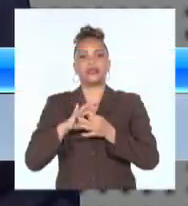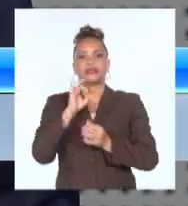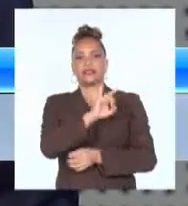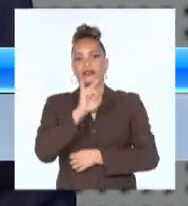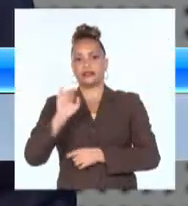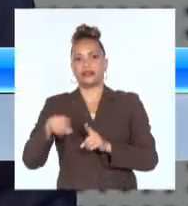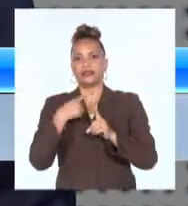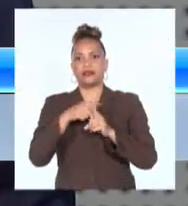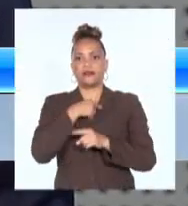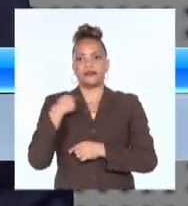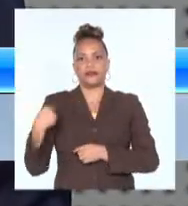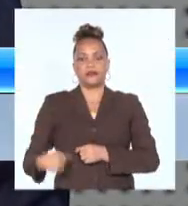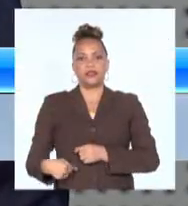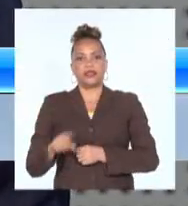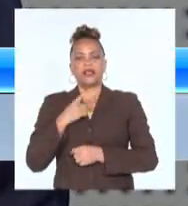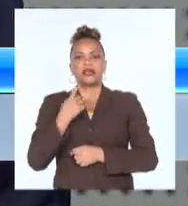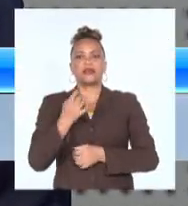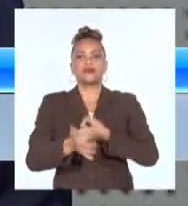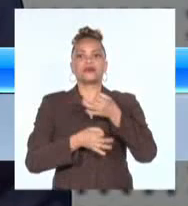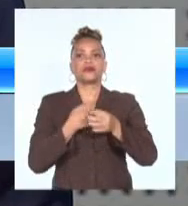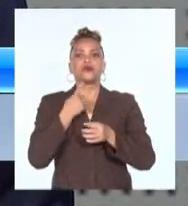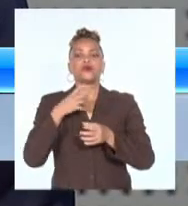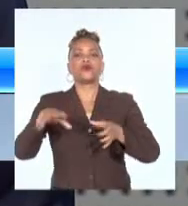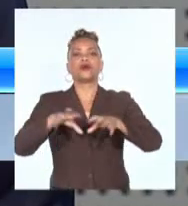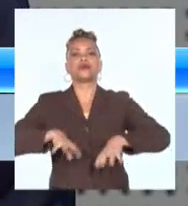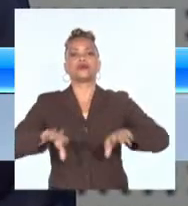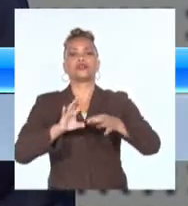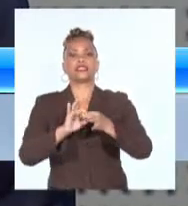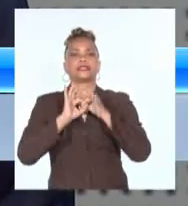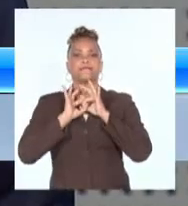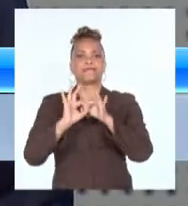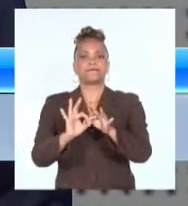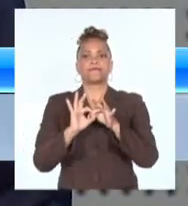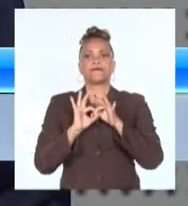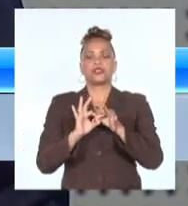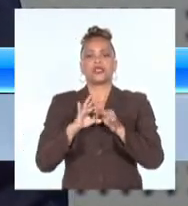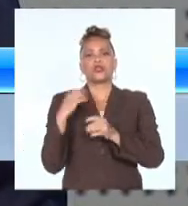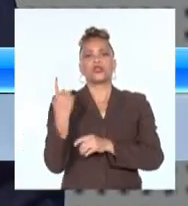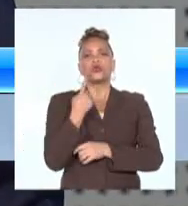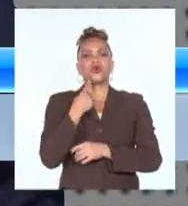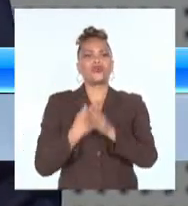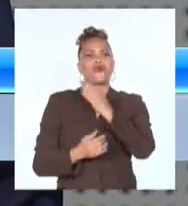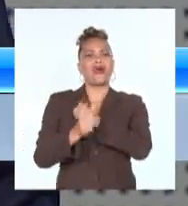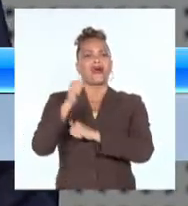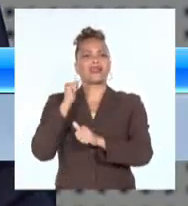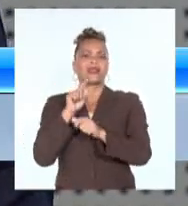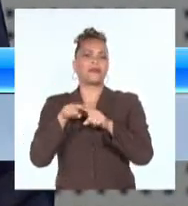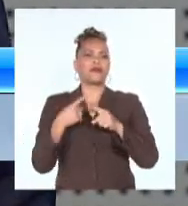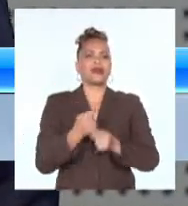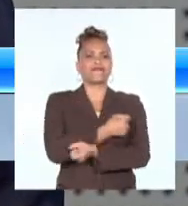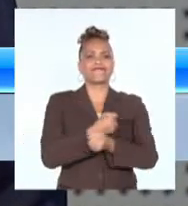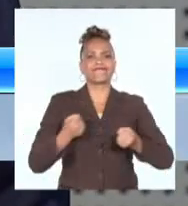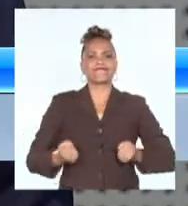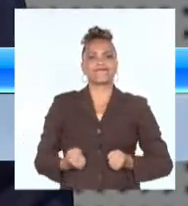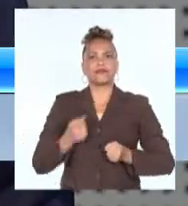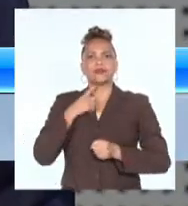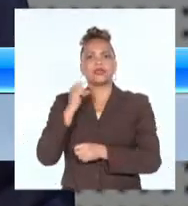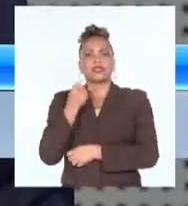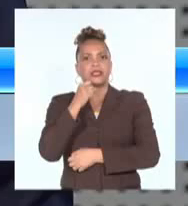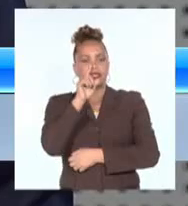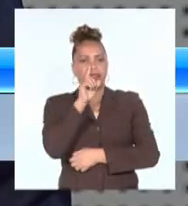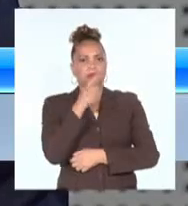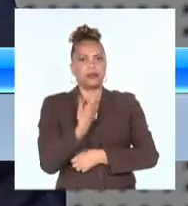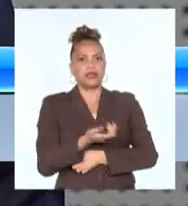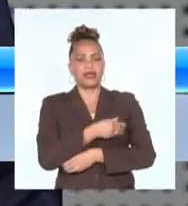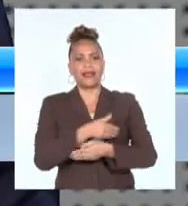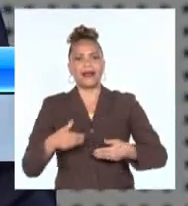China se encuentran en un punto crítico. Nos estamos quedando atrás en nuestros esfuerzos para poner fin al hambre,